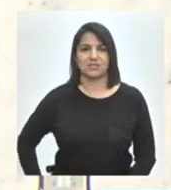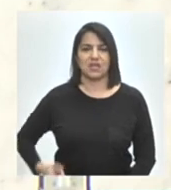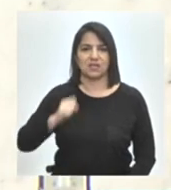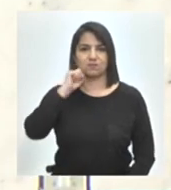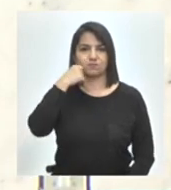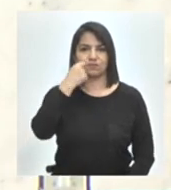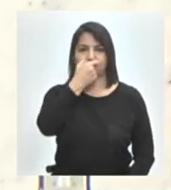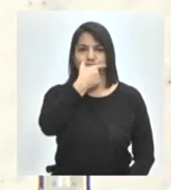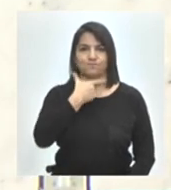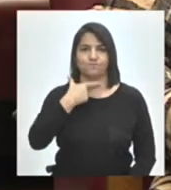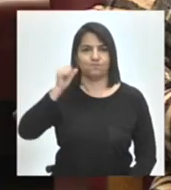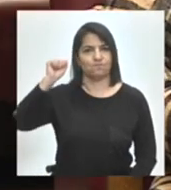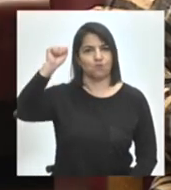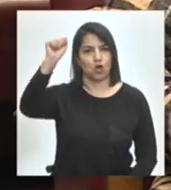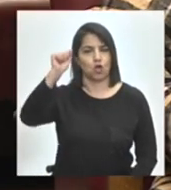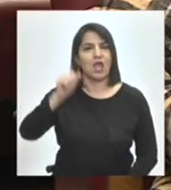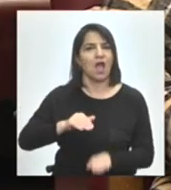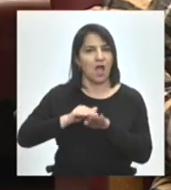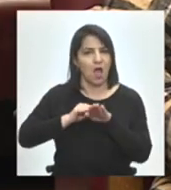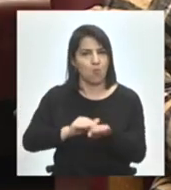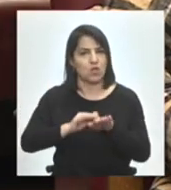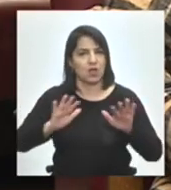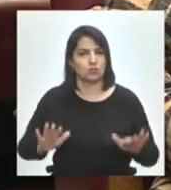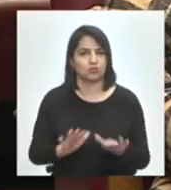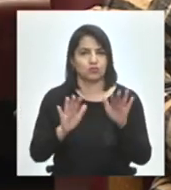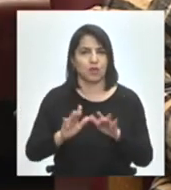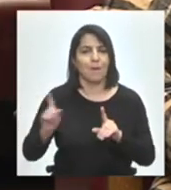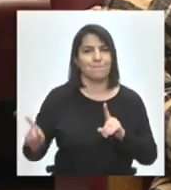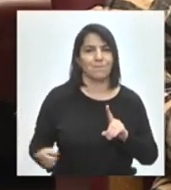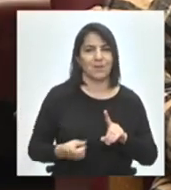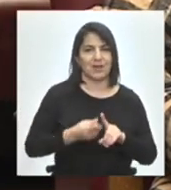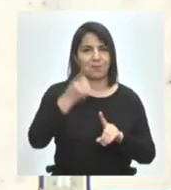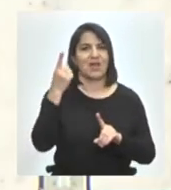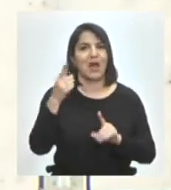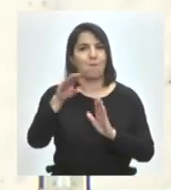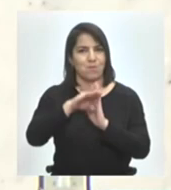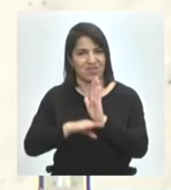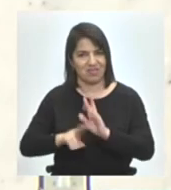Boric de haberlo impulsado como una de sus primeras medidas.